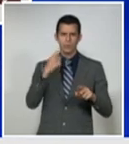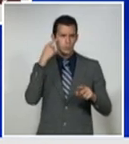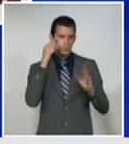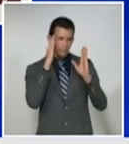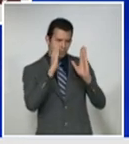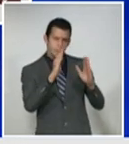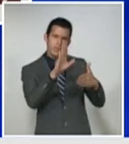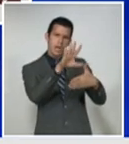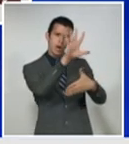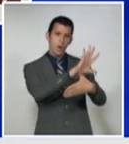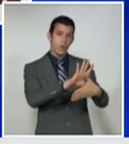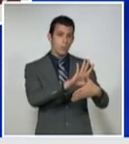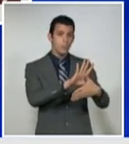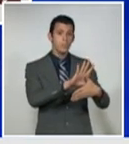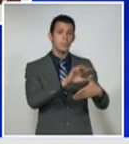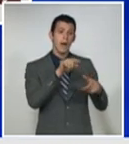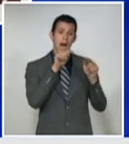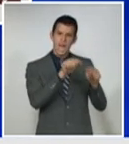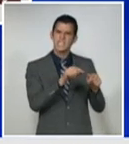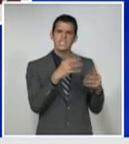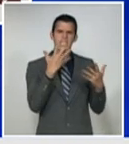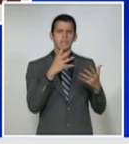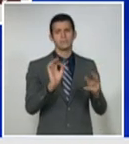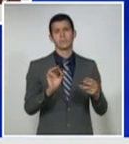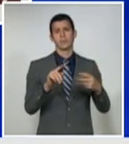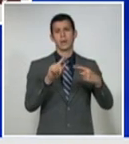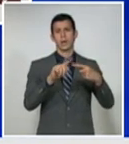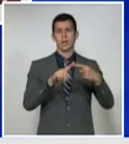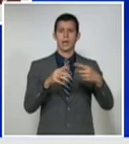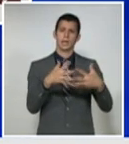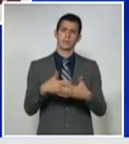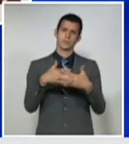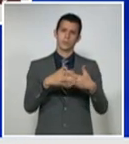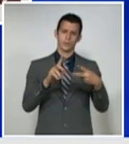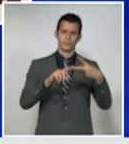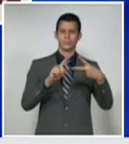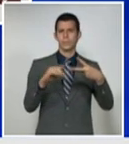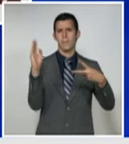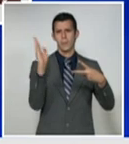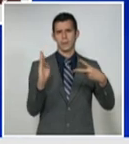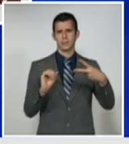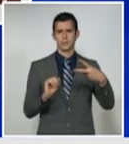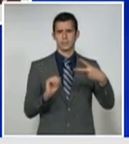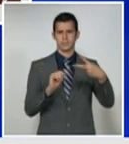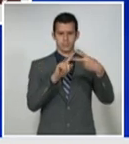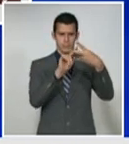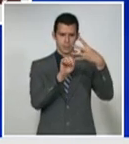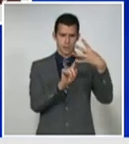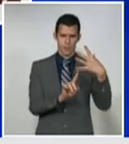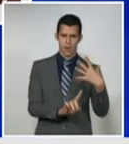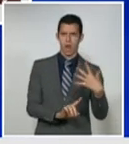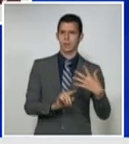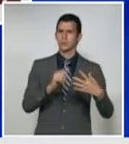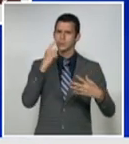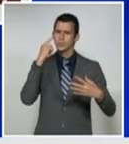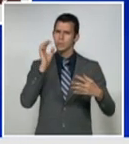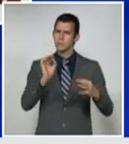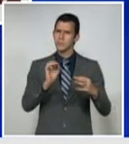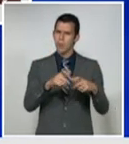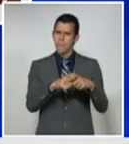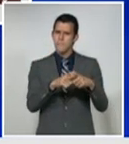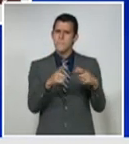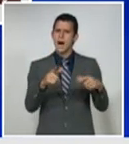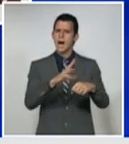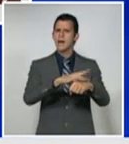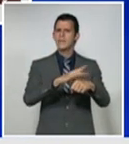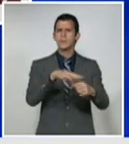Brasil, pero fíjense que de ahí para abajo, entre los de mayor número de casos confirmados